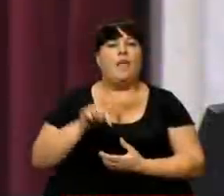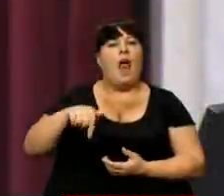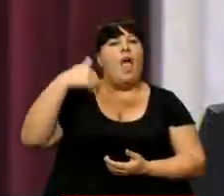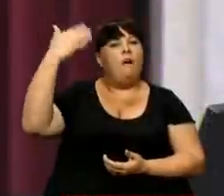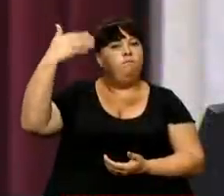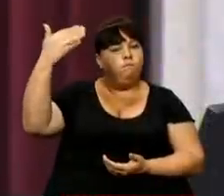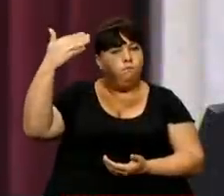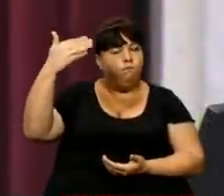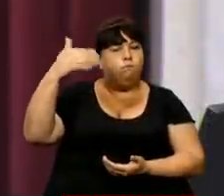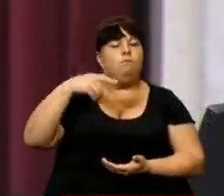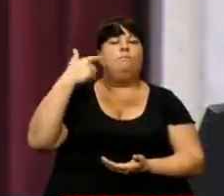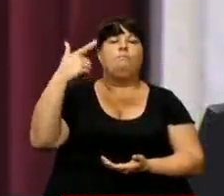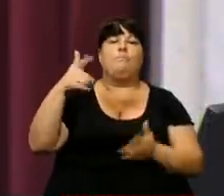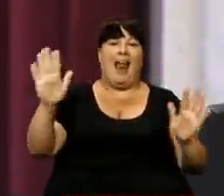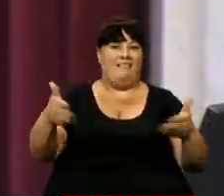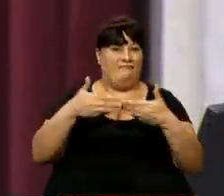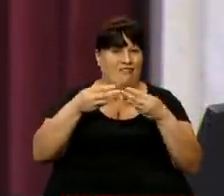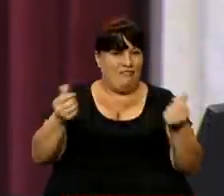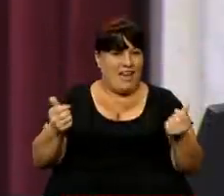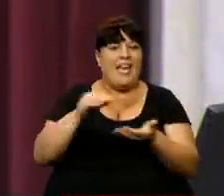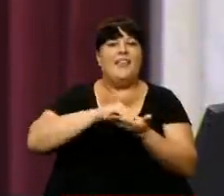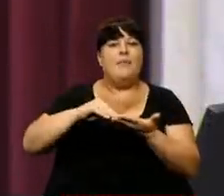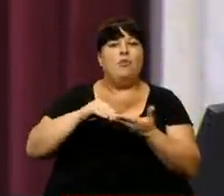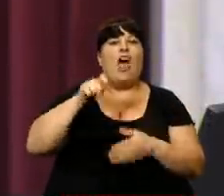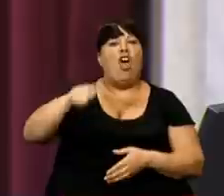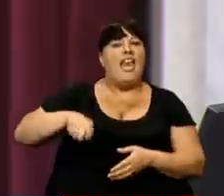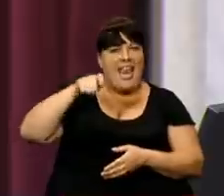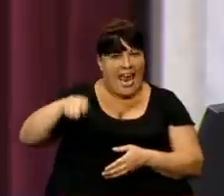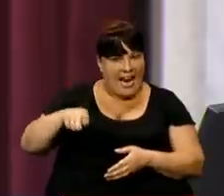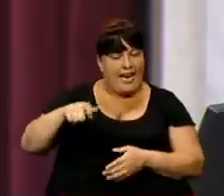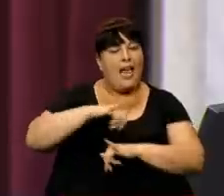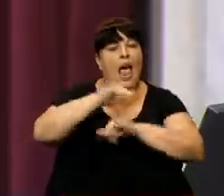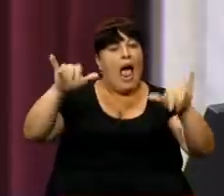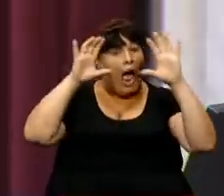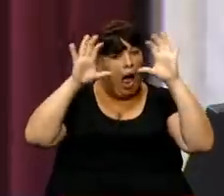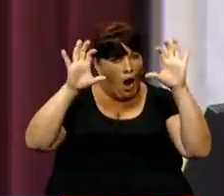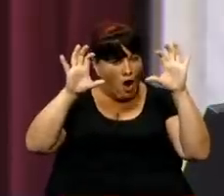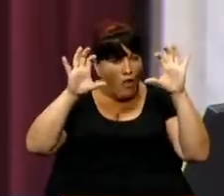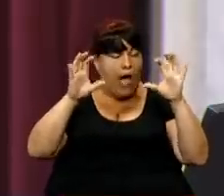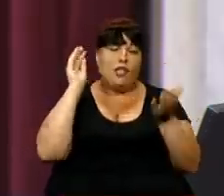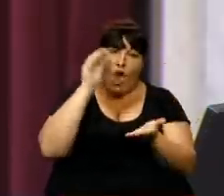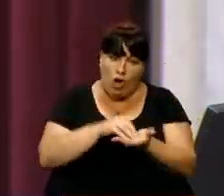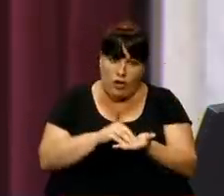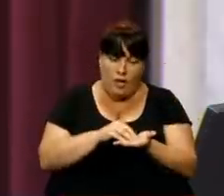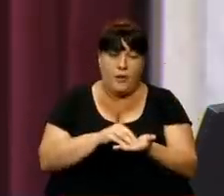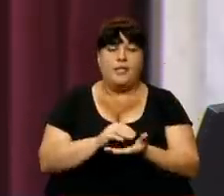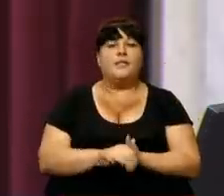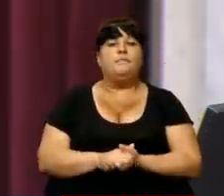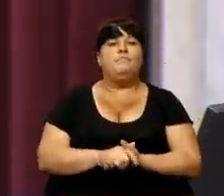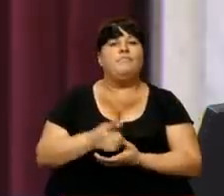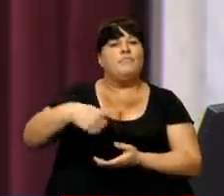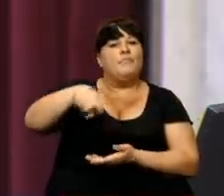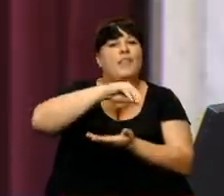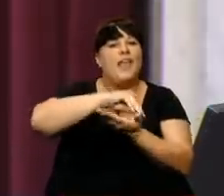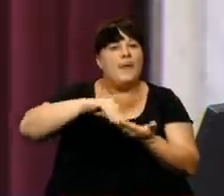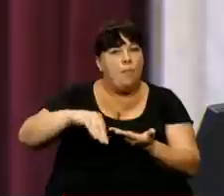En el uso de la palabra para el discurso de cierre, el diputado Mario Negri, quiero recordarle una vez más a los